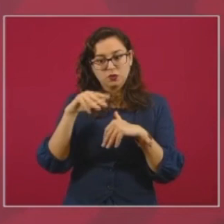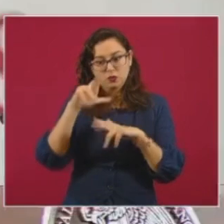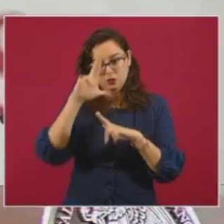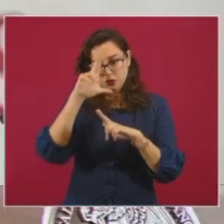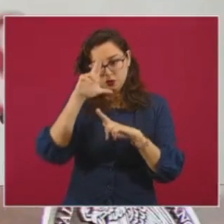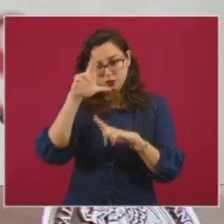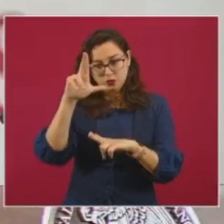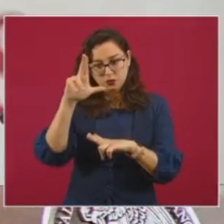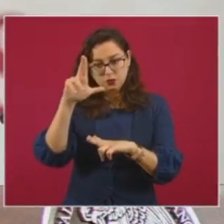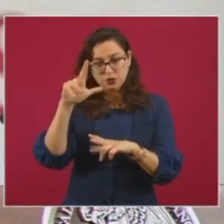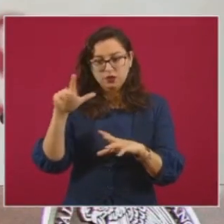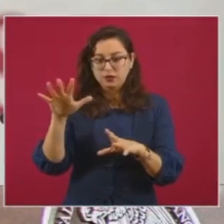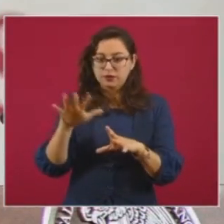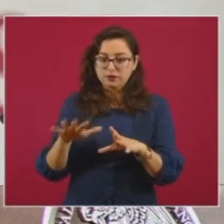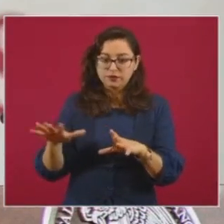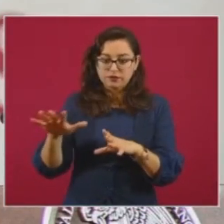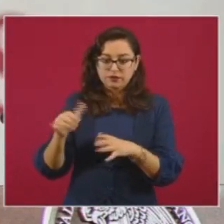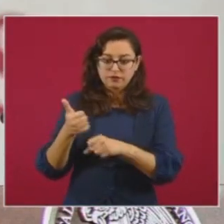de